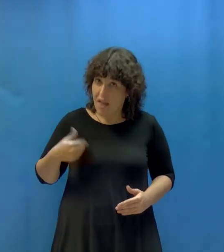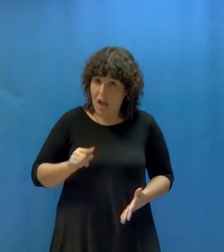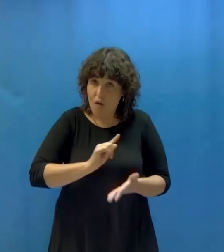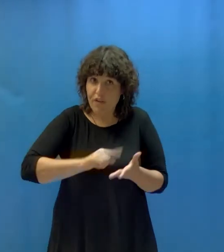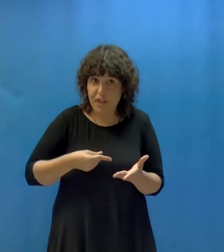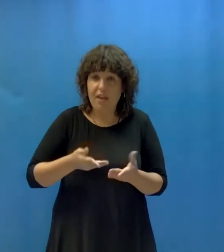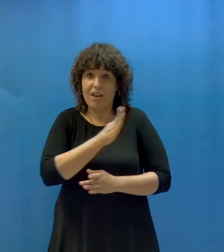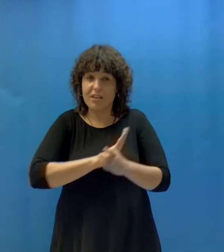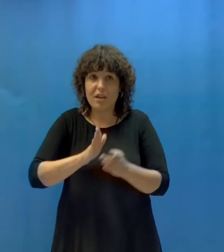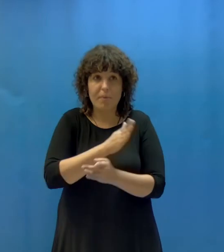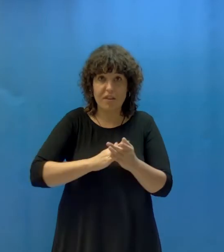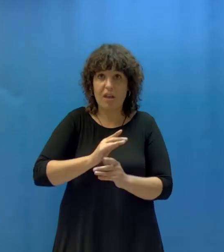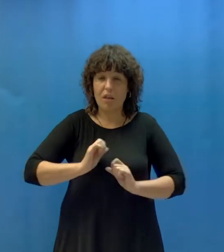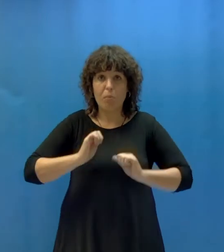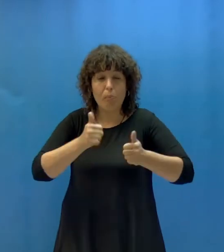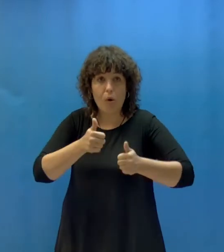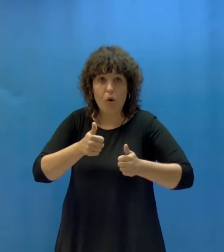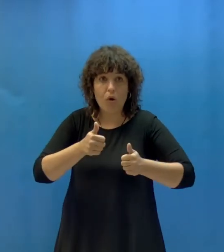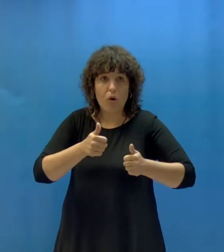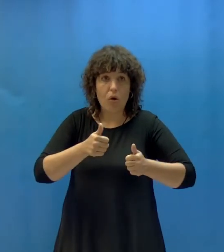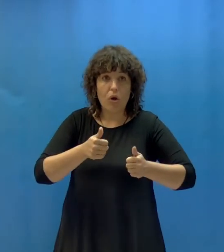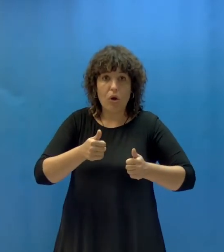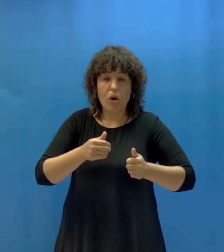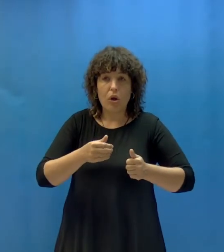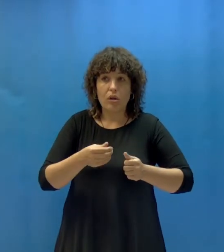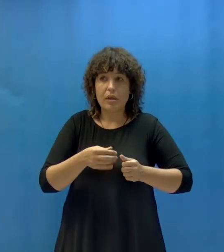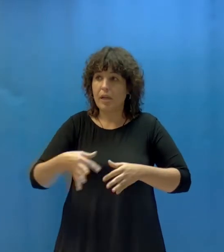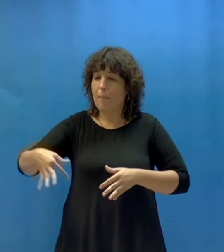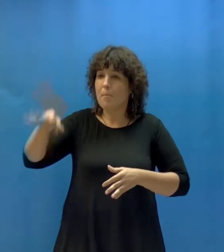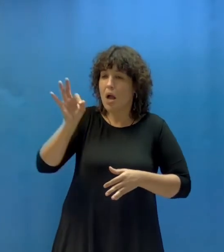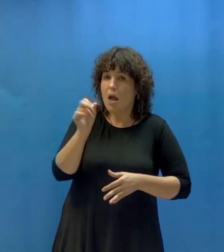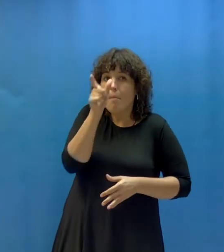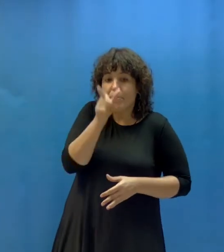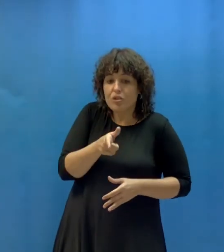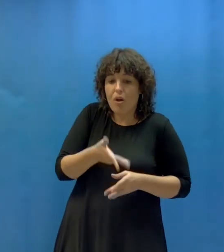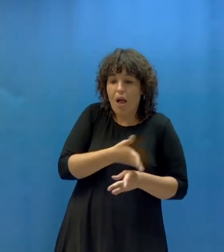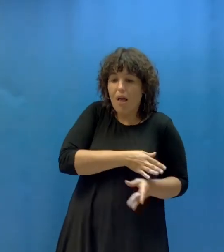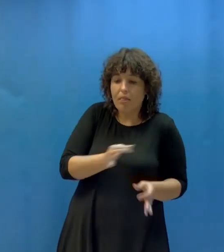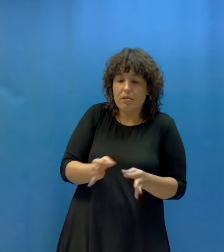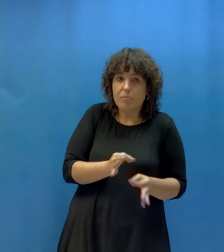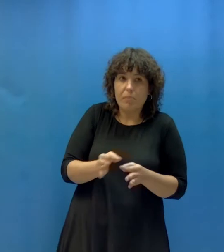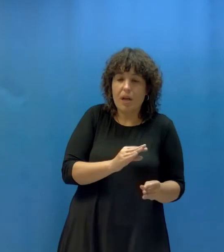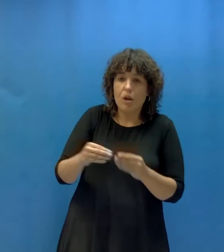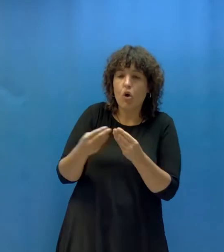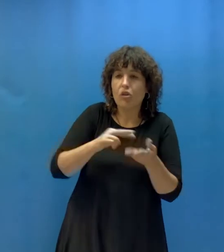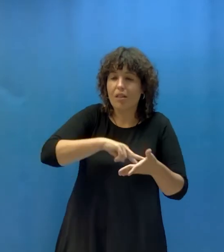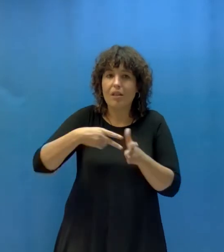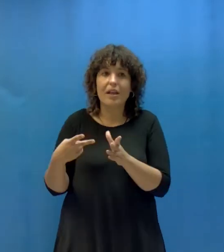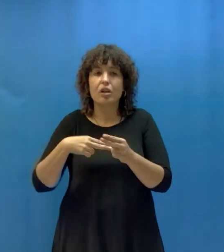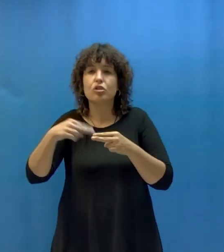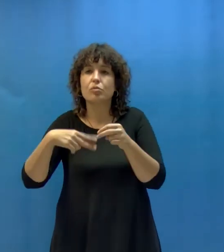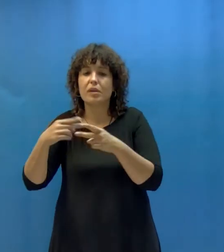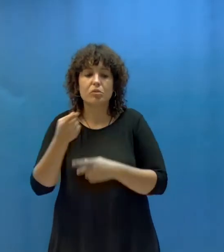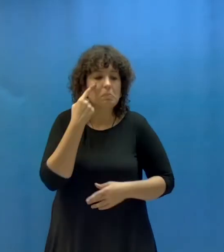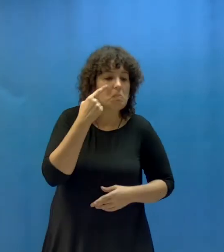Discapacidad, dotándola con una persona que ya se está preparando y está junto a los técnicos de urbanismo, viendo qué necesidades